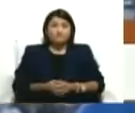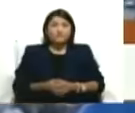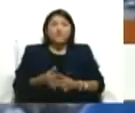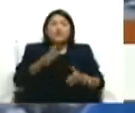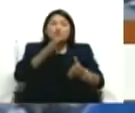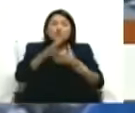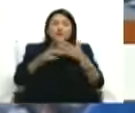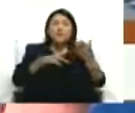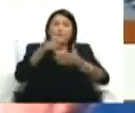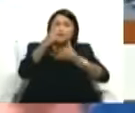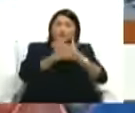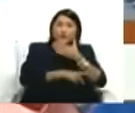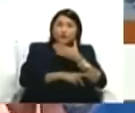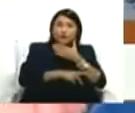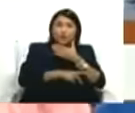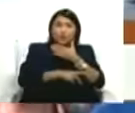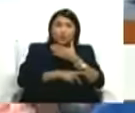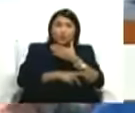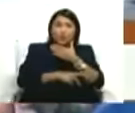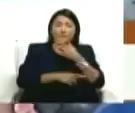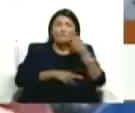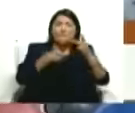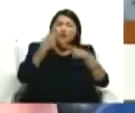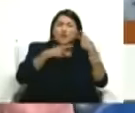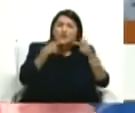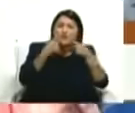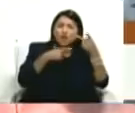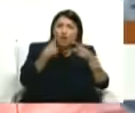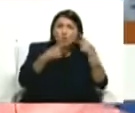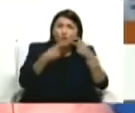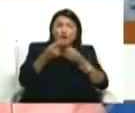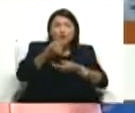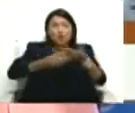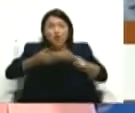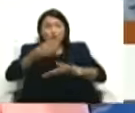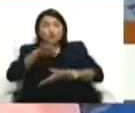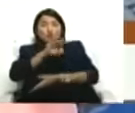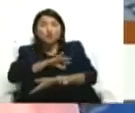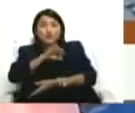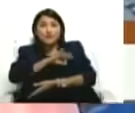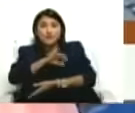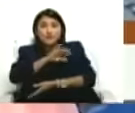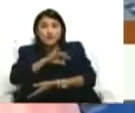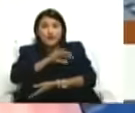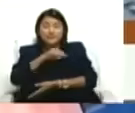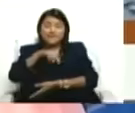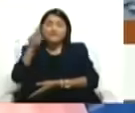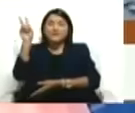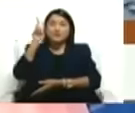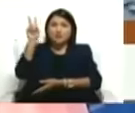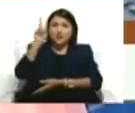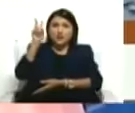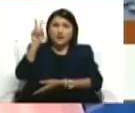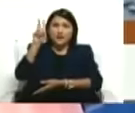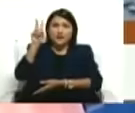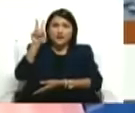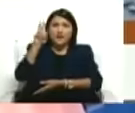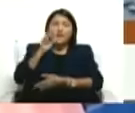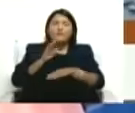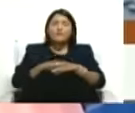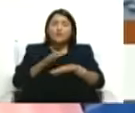proyecto país, de proyecto político, de un modelo político, económico, social para Venezuela,